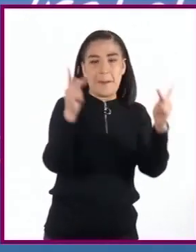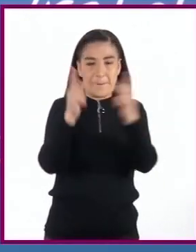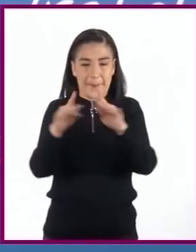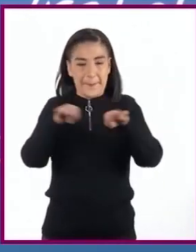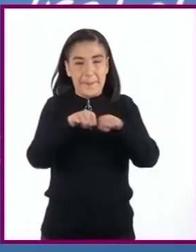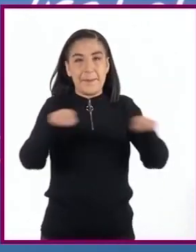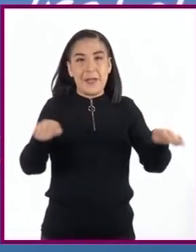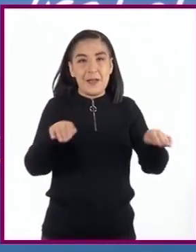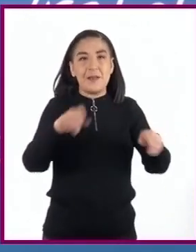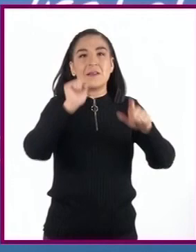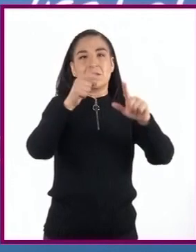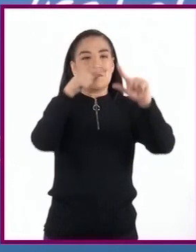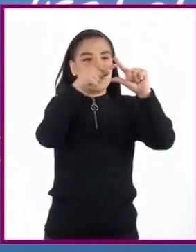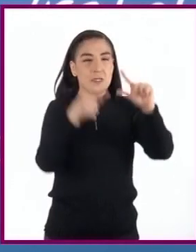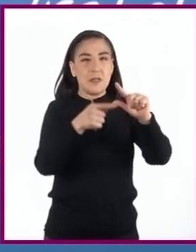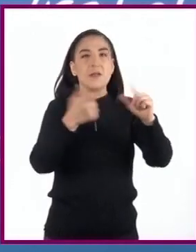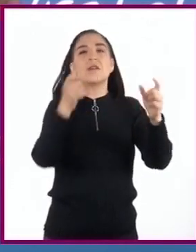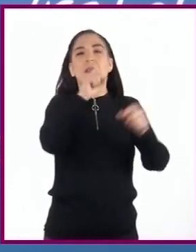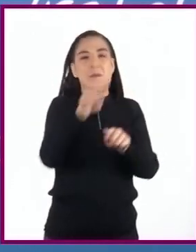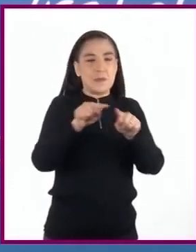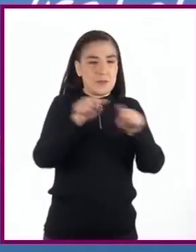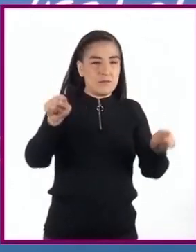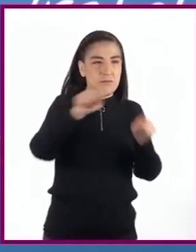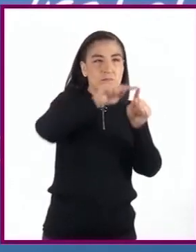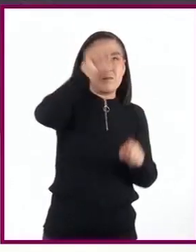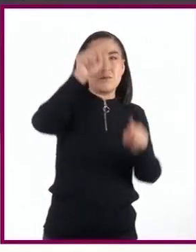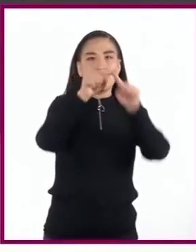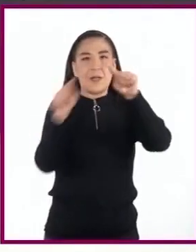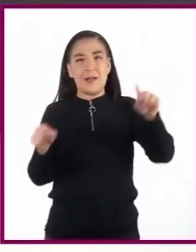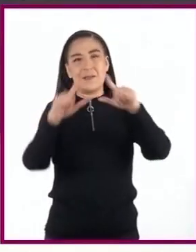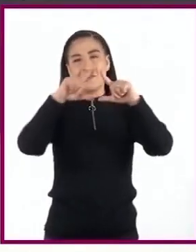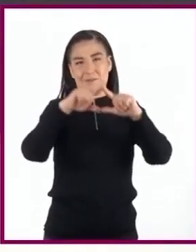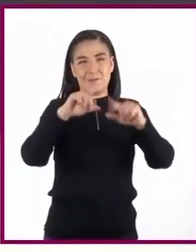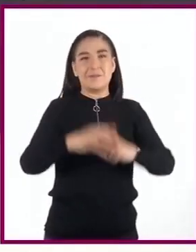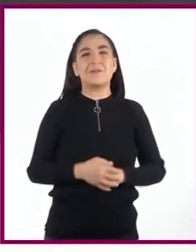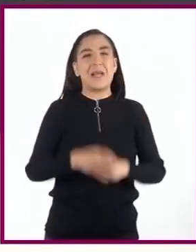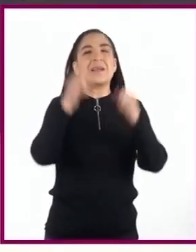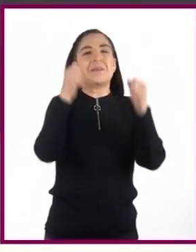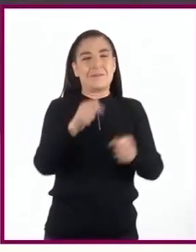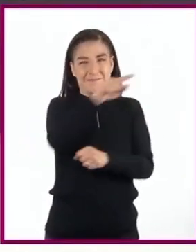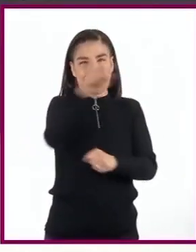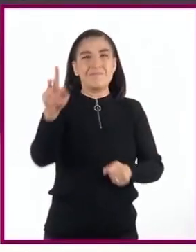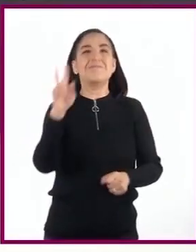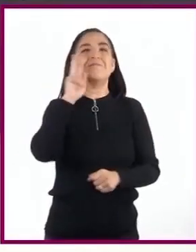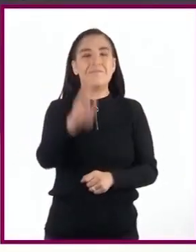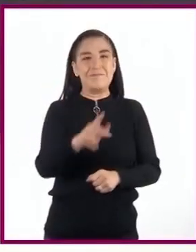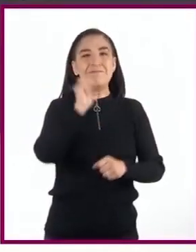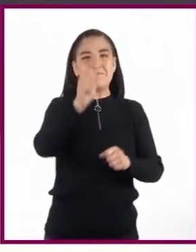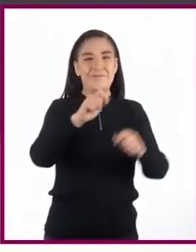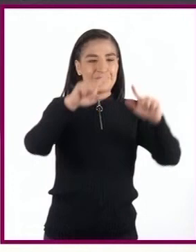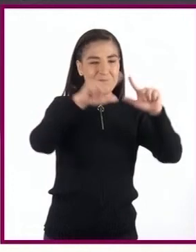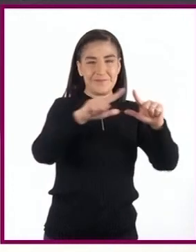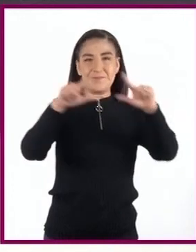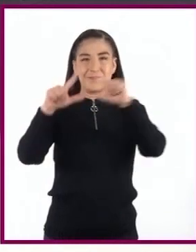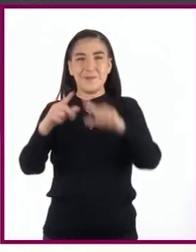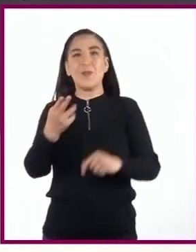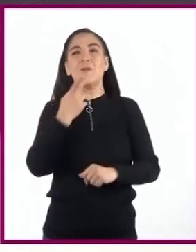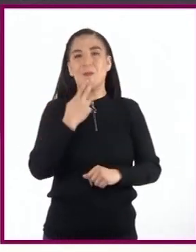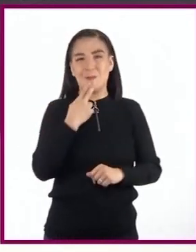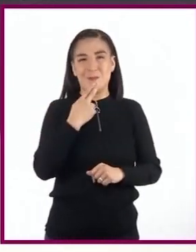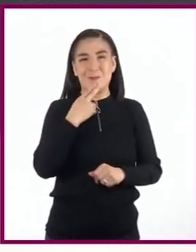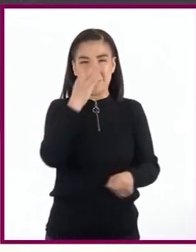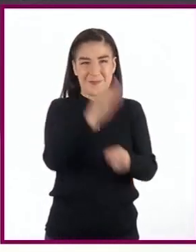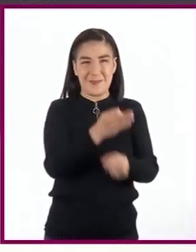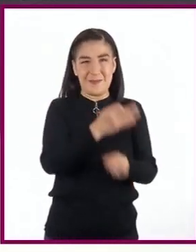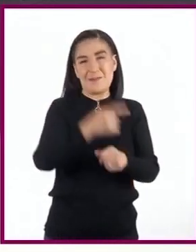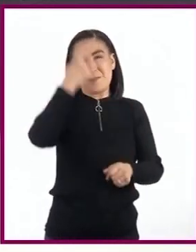medidas de sus ángulos y de las longitudes de sus lados. Seguramente observaron que los triángulos que utilizamos